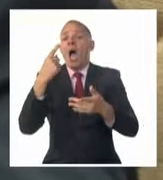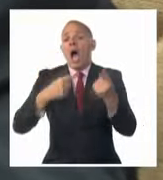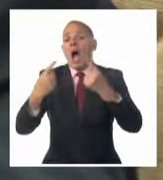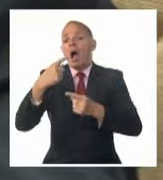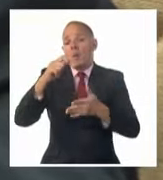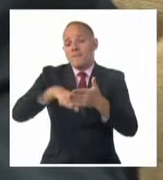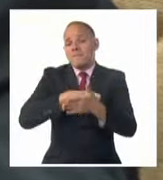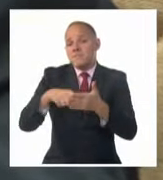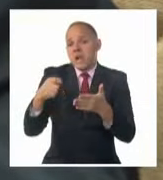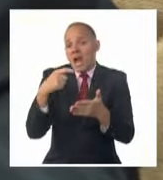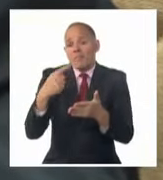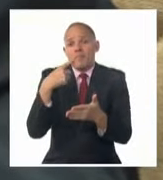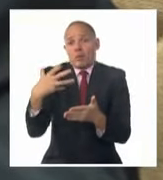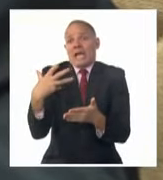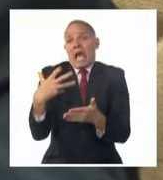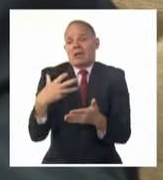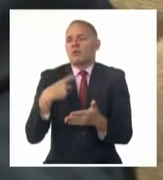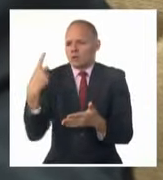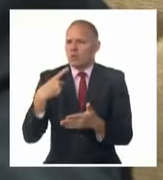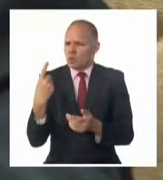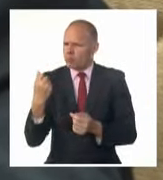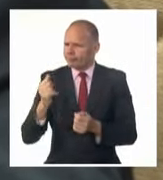créditos para su implementación.